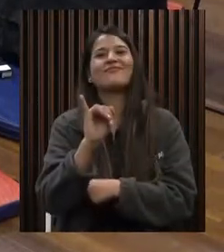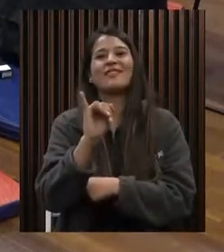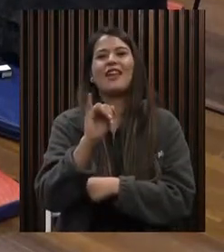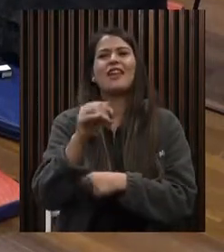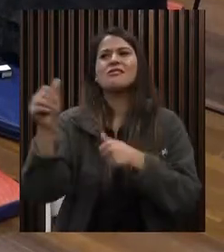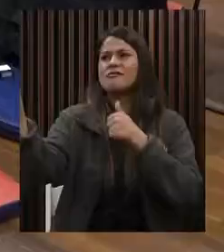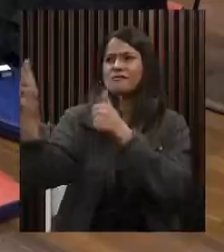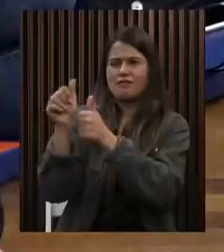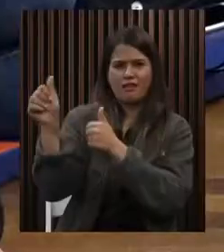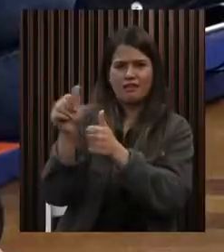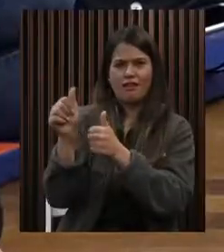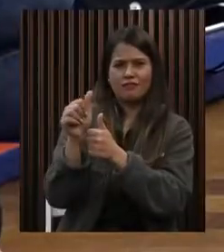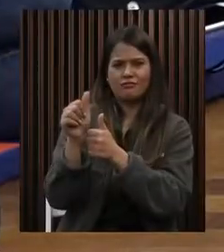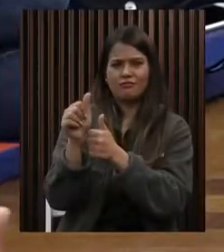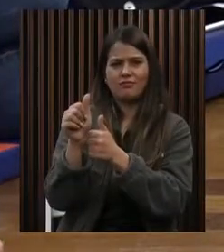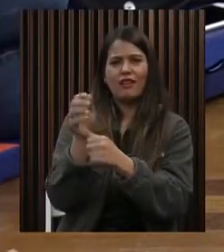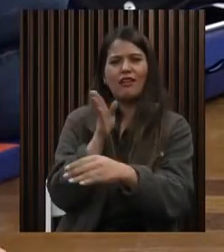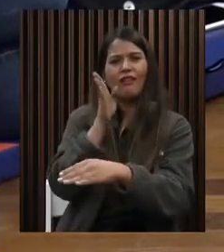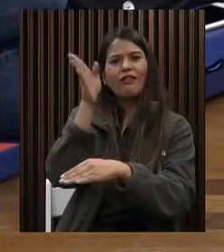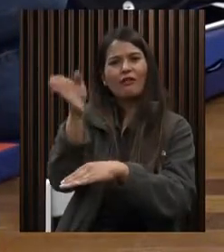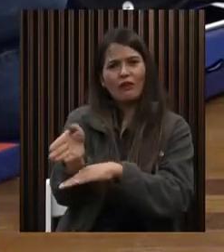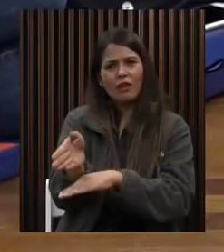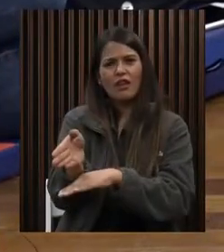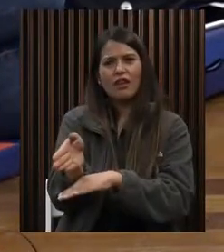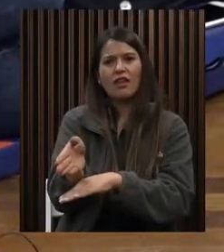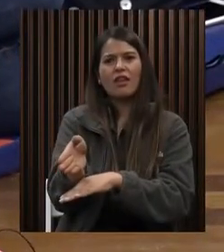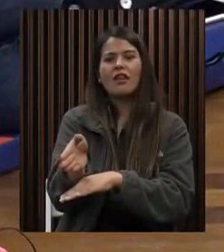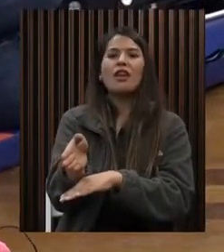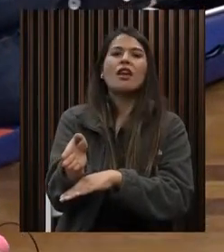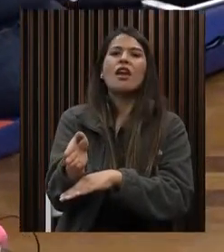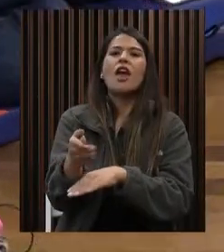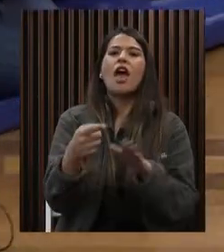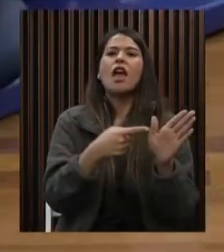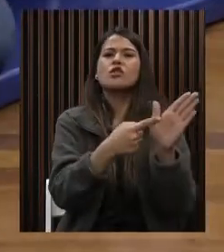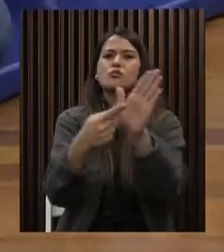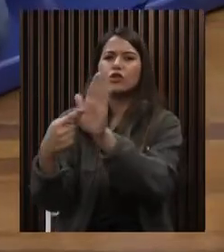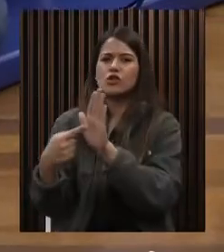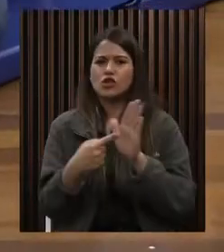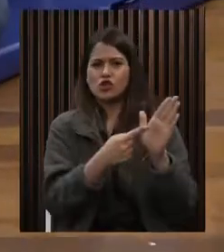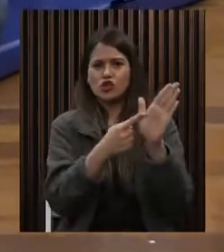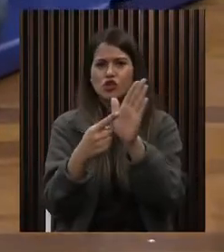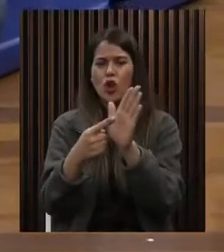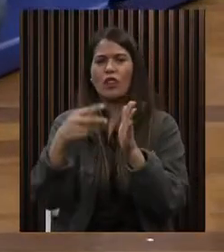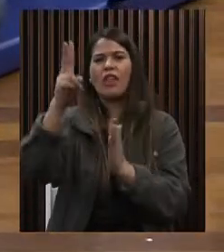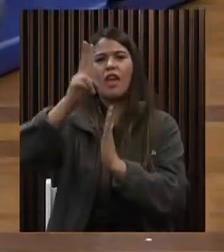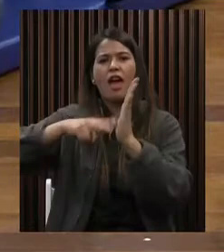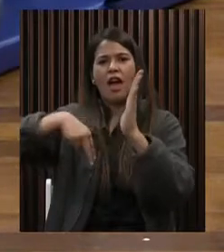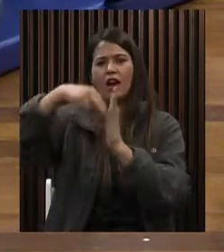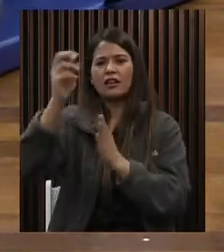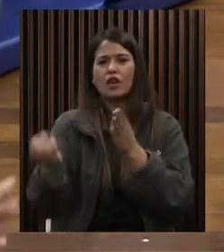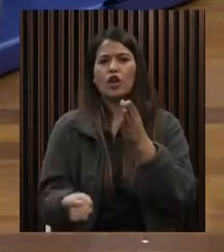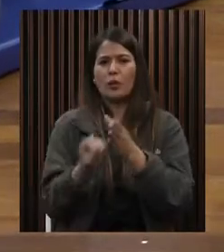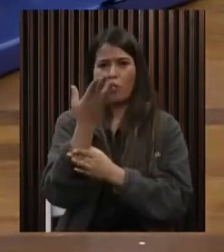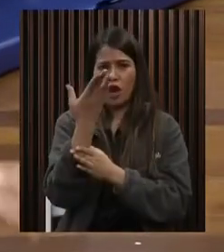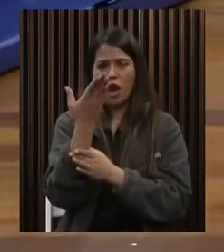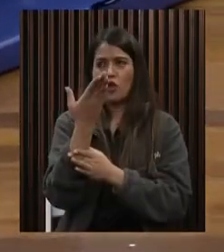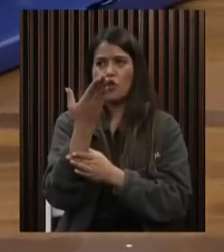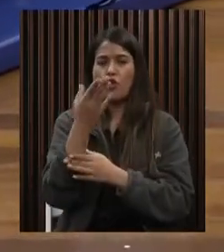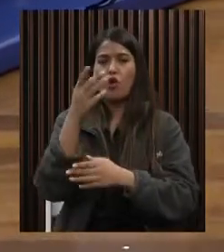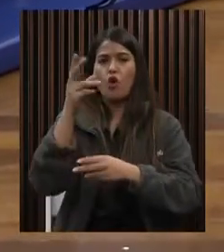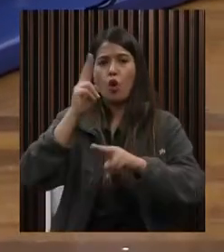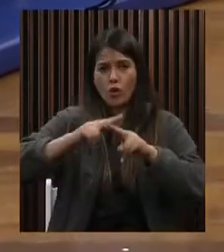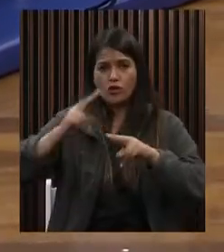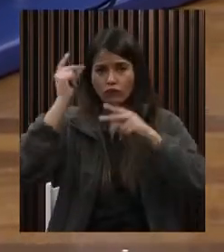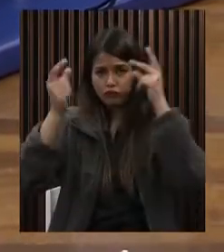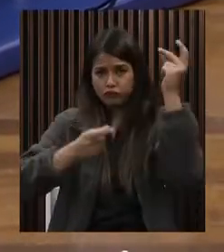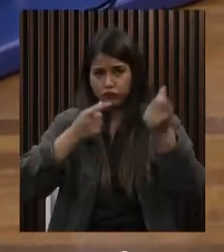Tarrias, que justamente es una exposición de arte contemporáneo realizada por personas con discapacidad. Por primera vez veo